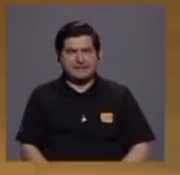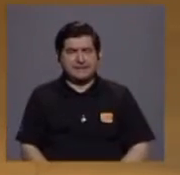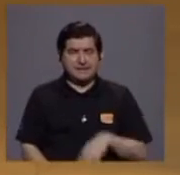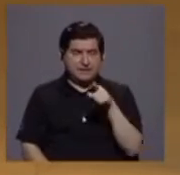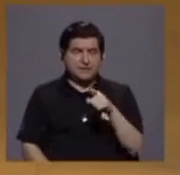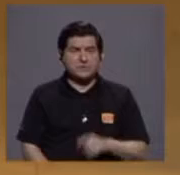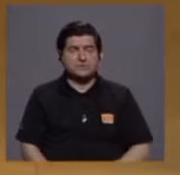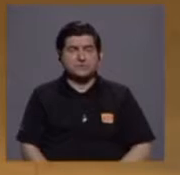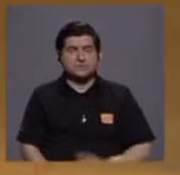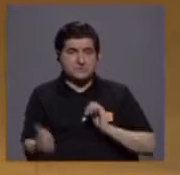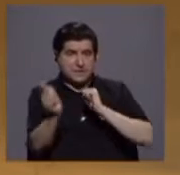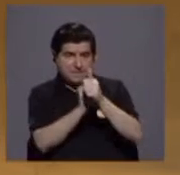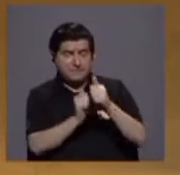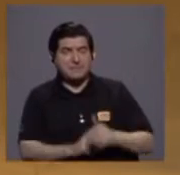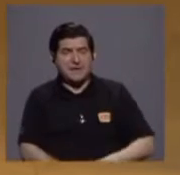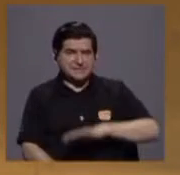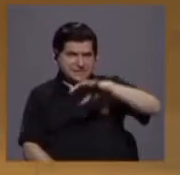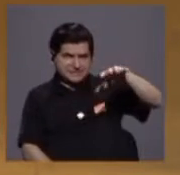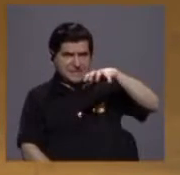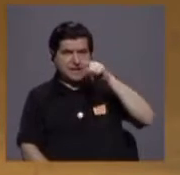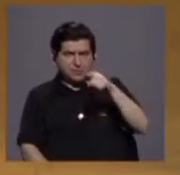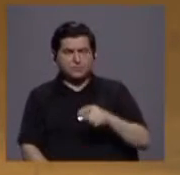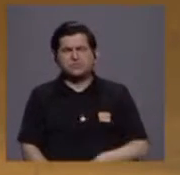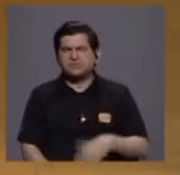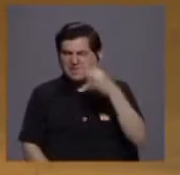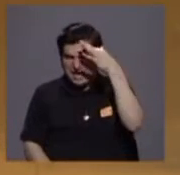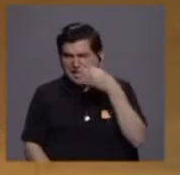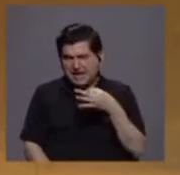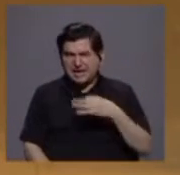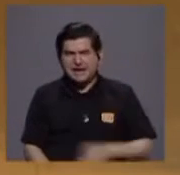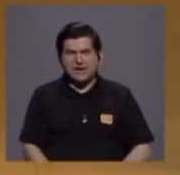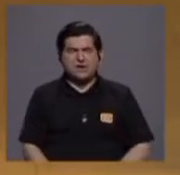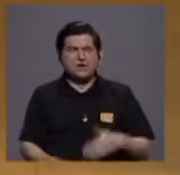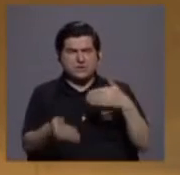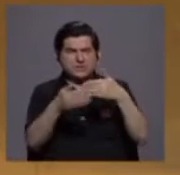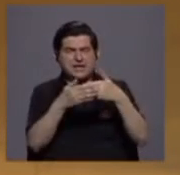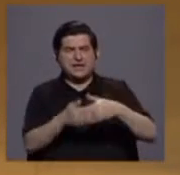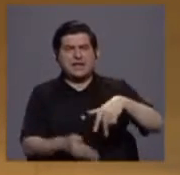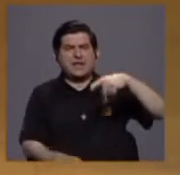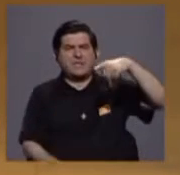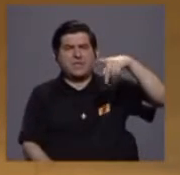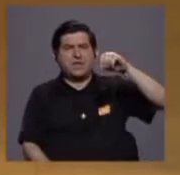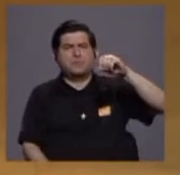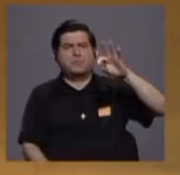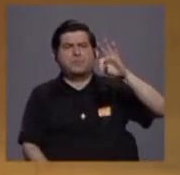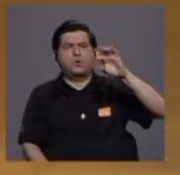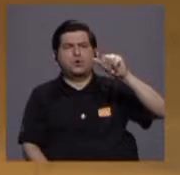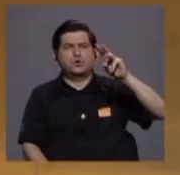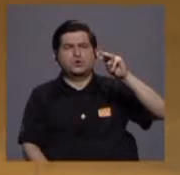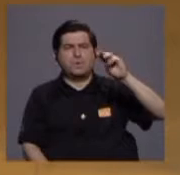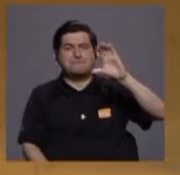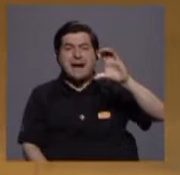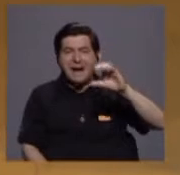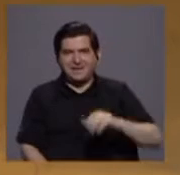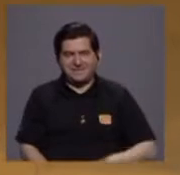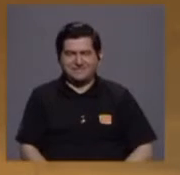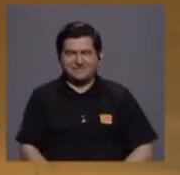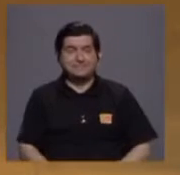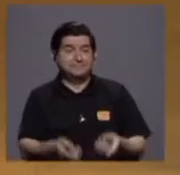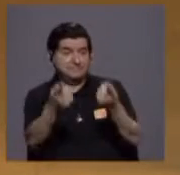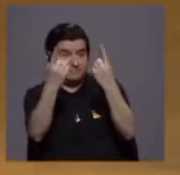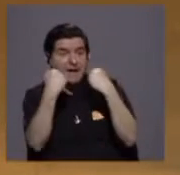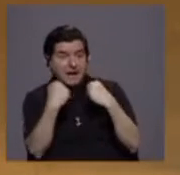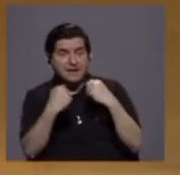el Mar Caribe, porque usted estaba, si no entiendo mal, cerca del Potomac, y lo convencieron de